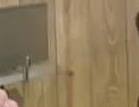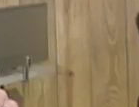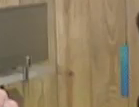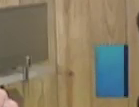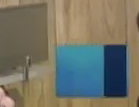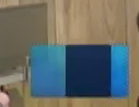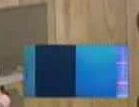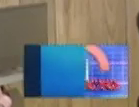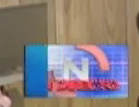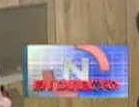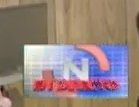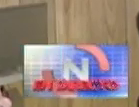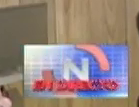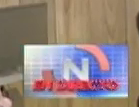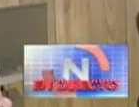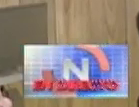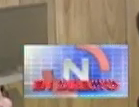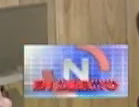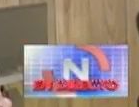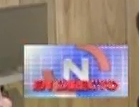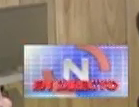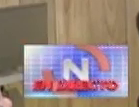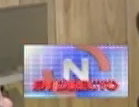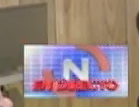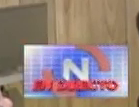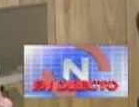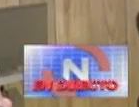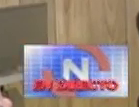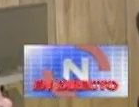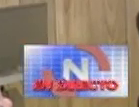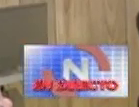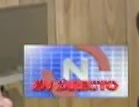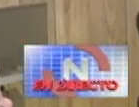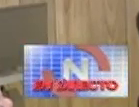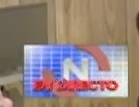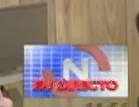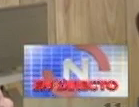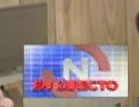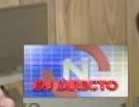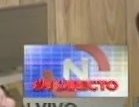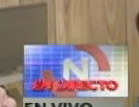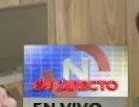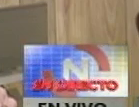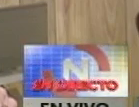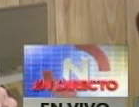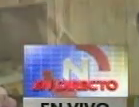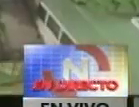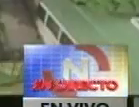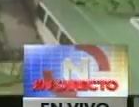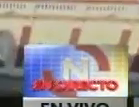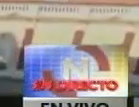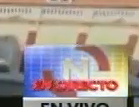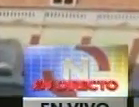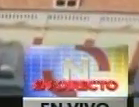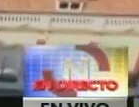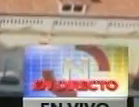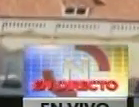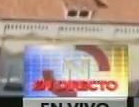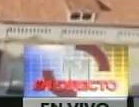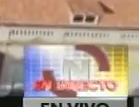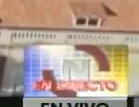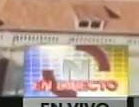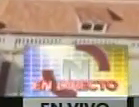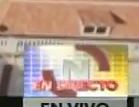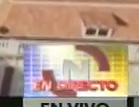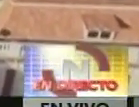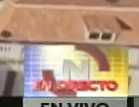A las 11:56 minutos de la mañana establecemos un nuevo contacto con nuestro compañero Carlos Rebete desde el Palacio de Miraflores.